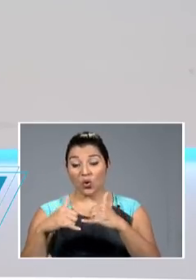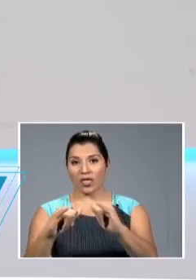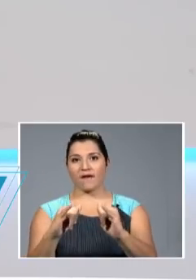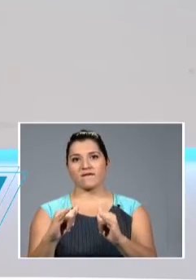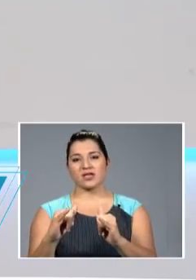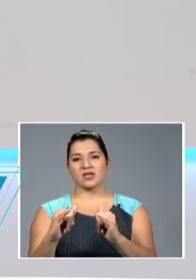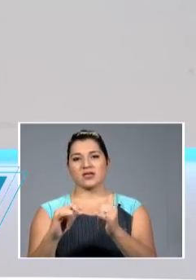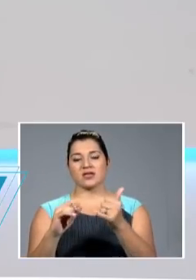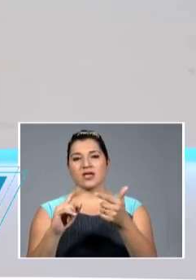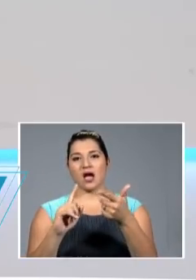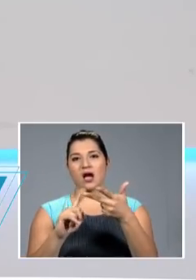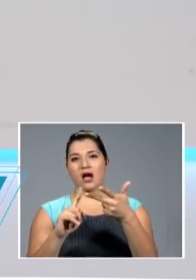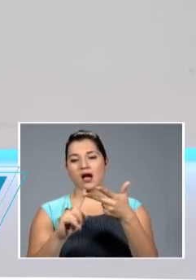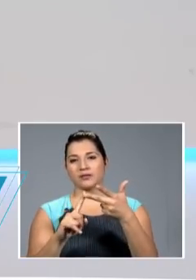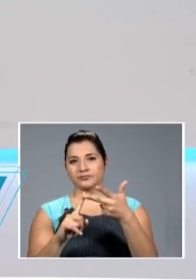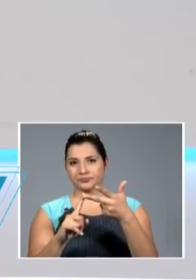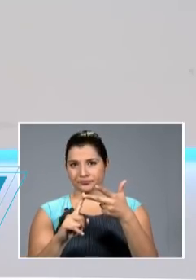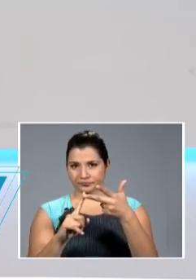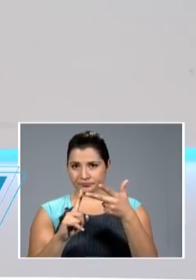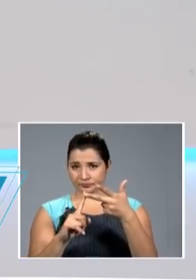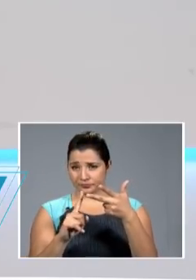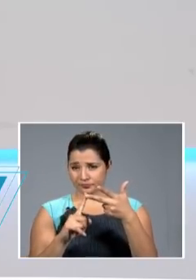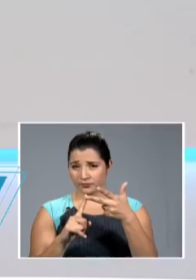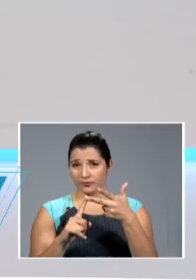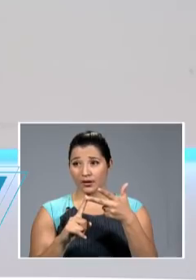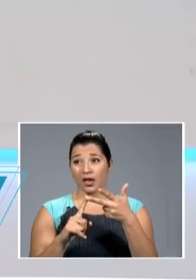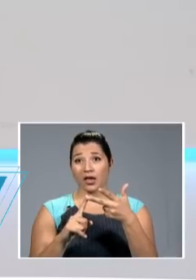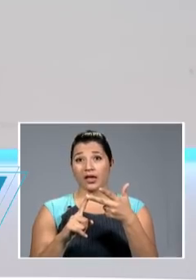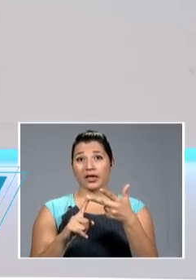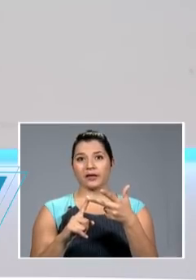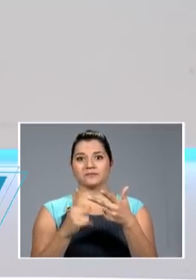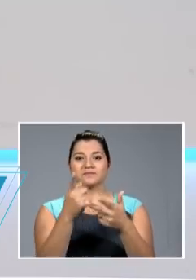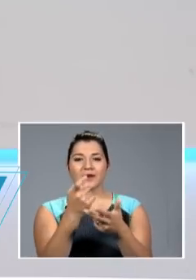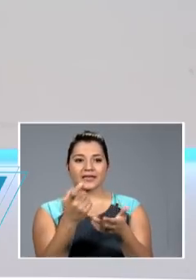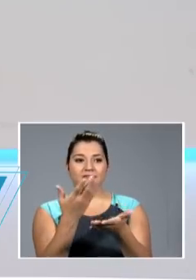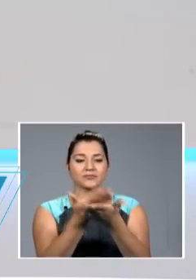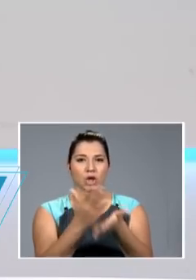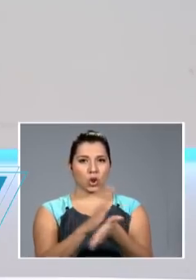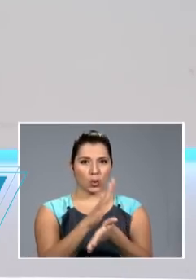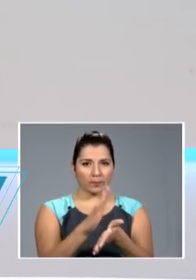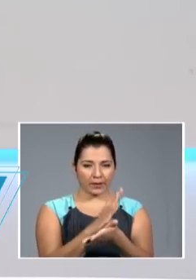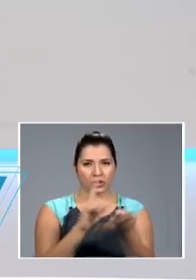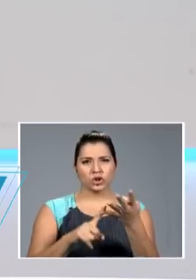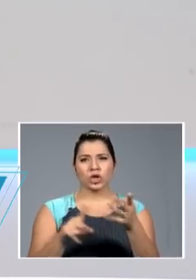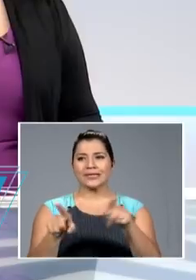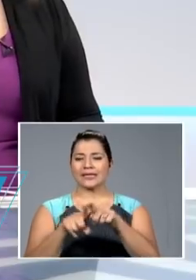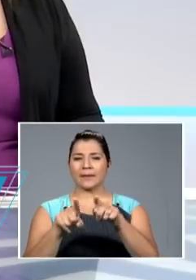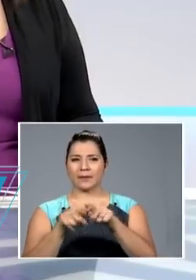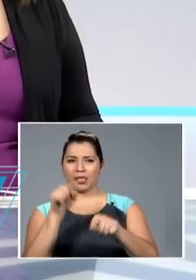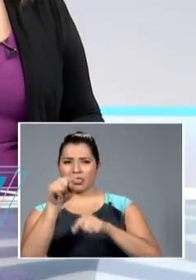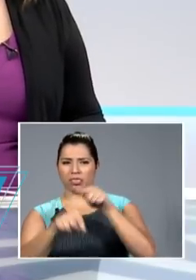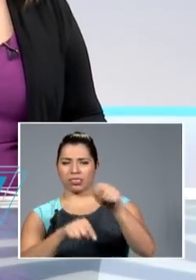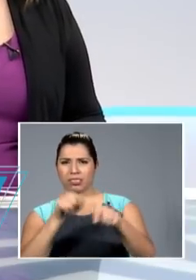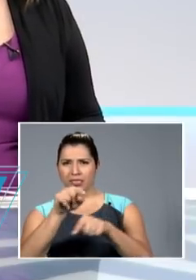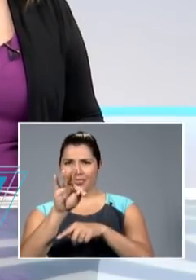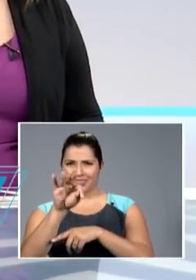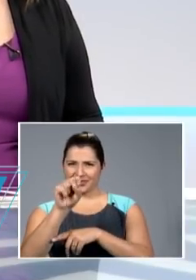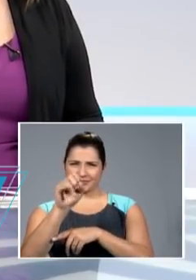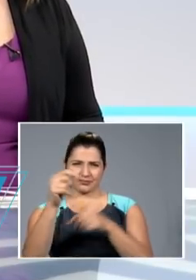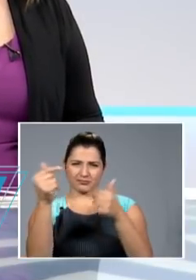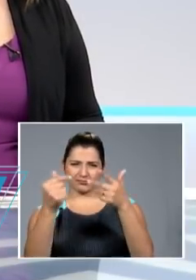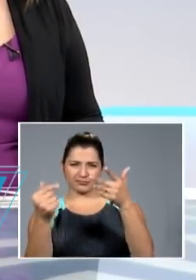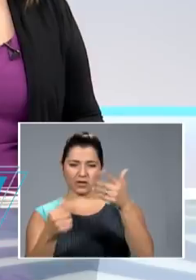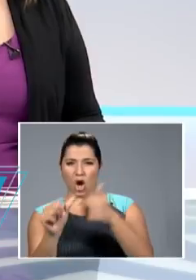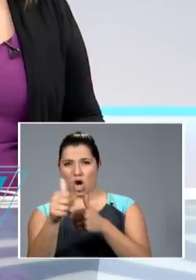deuda, que además ataca parte de la institucionalidad, como es el Tribunal Supremo de Elecciones y otros